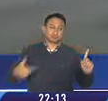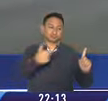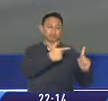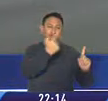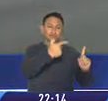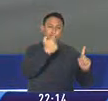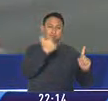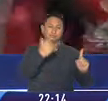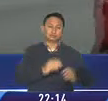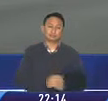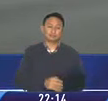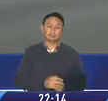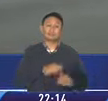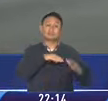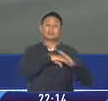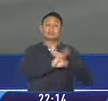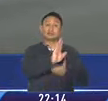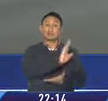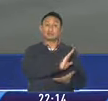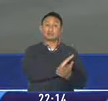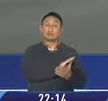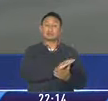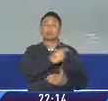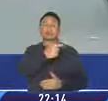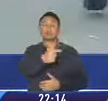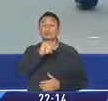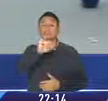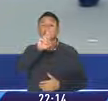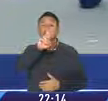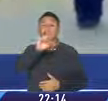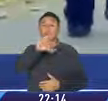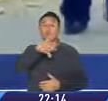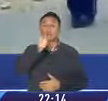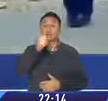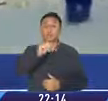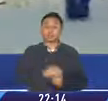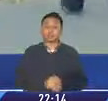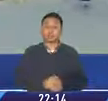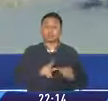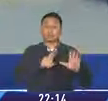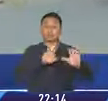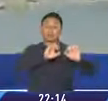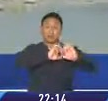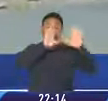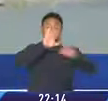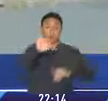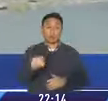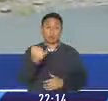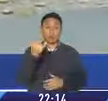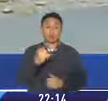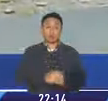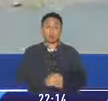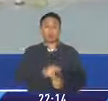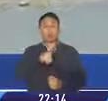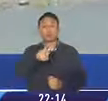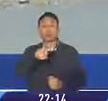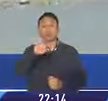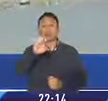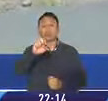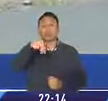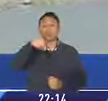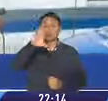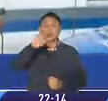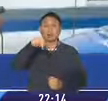público en la entrada a la Ciudadela Los Girasoles a las 7 de la mañana de este jueves en Ventanas, provincia